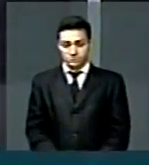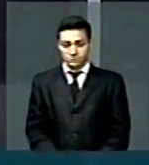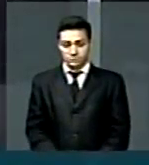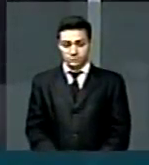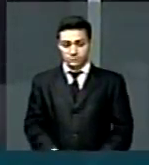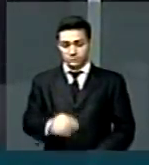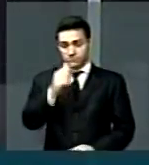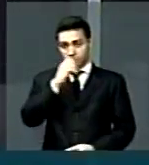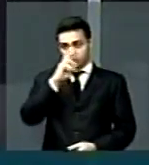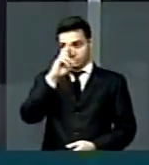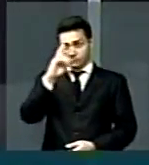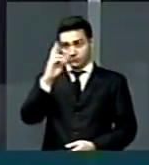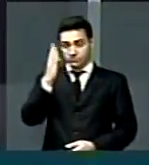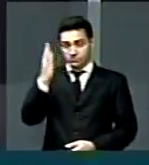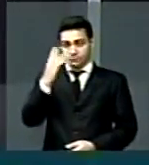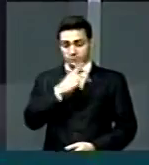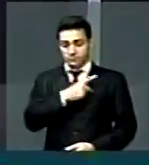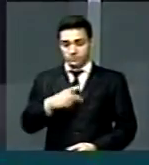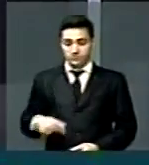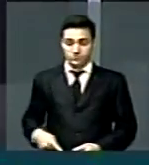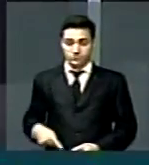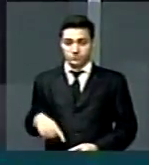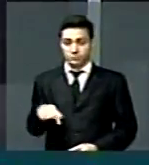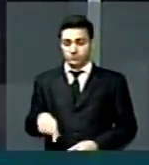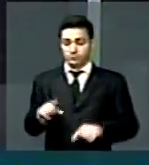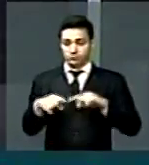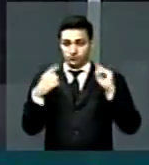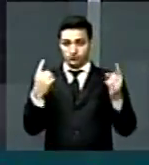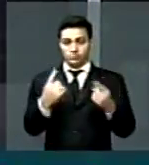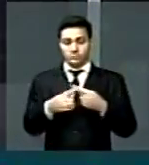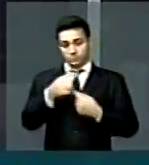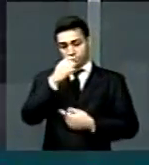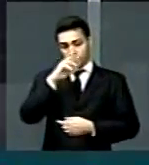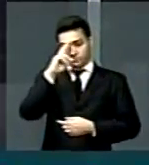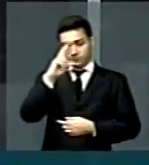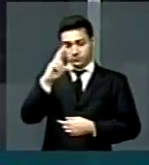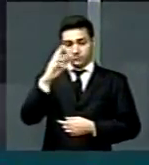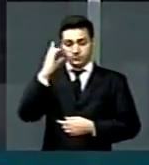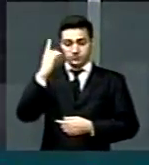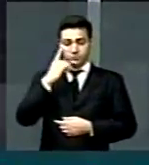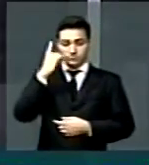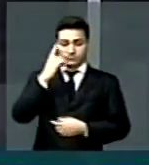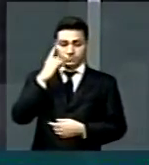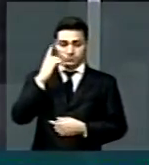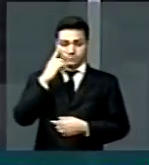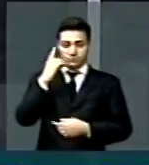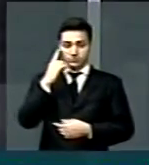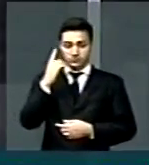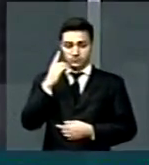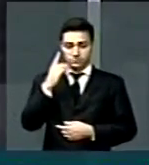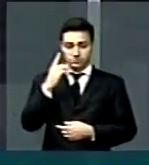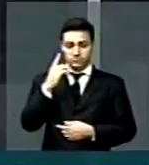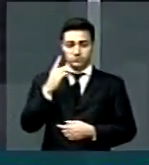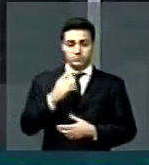Señor presidente de esta sesión, señor diputado Portillo